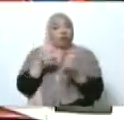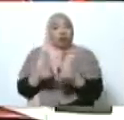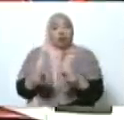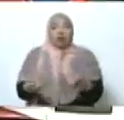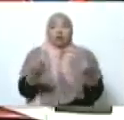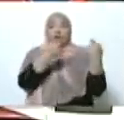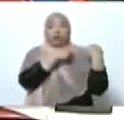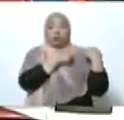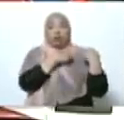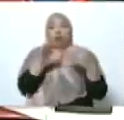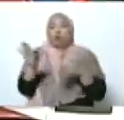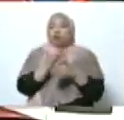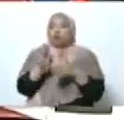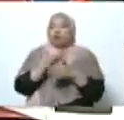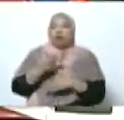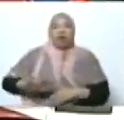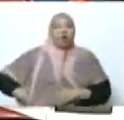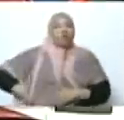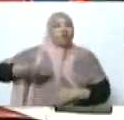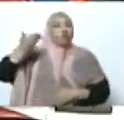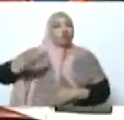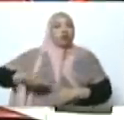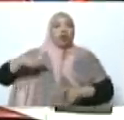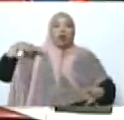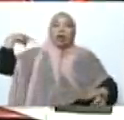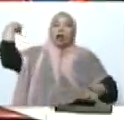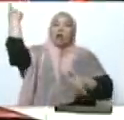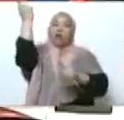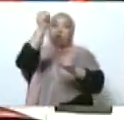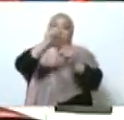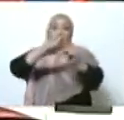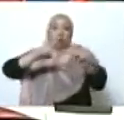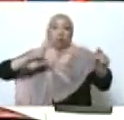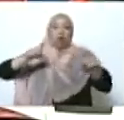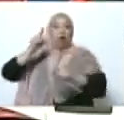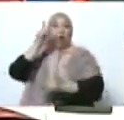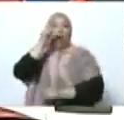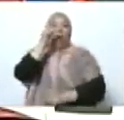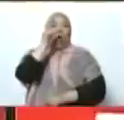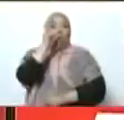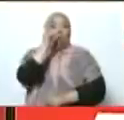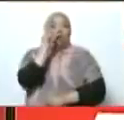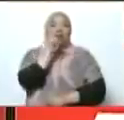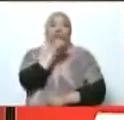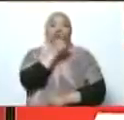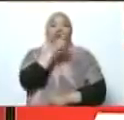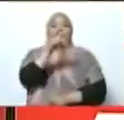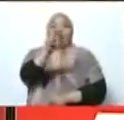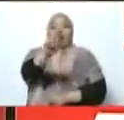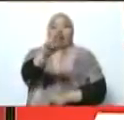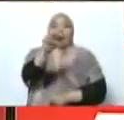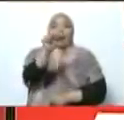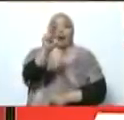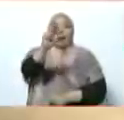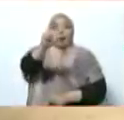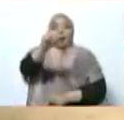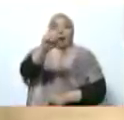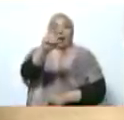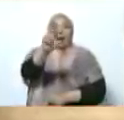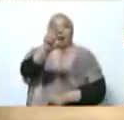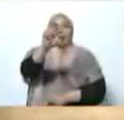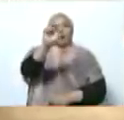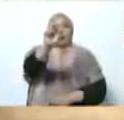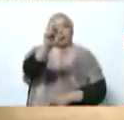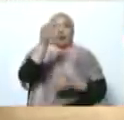responsabilidad es fundamental. Para el estado Amazonas, compañero Rander Peña, al frente como enlace del Estado